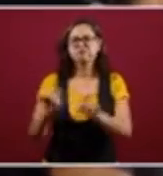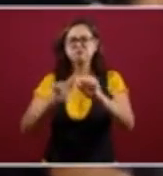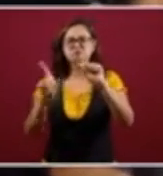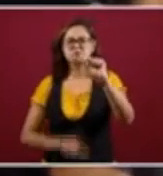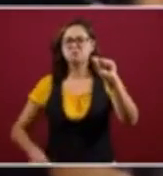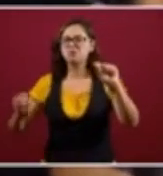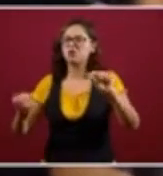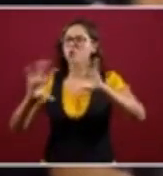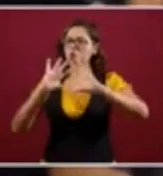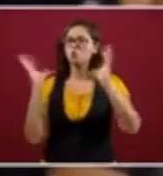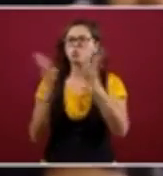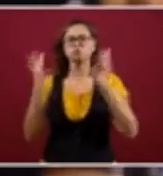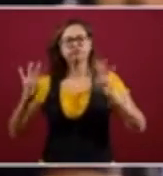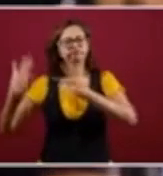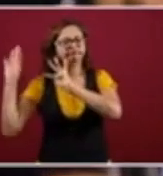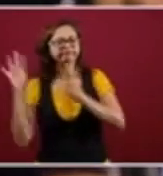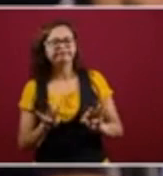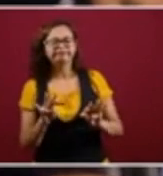y al mundo,